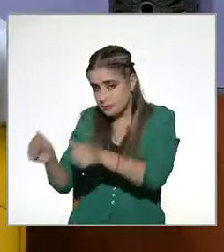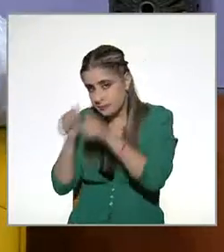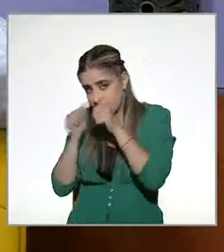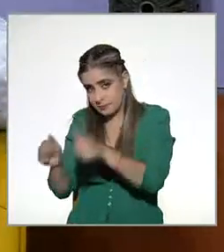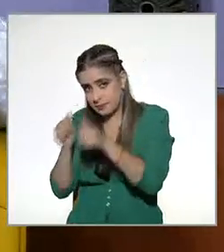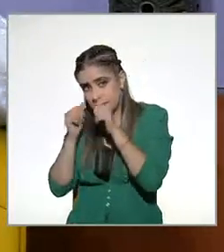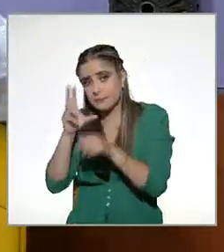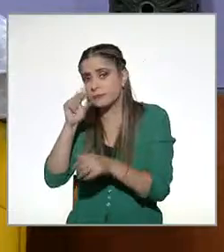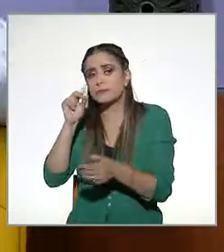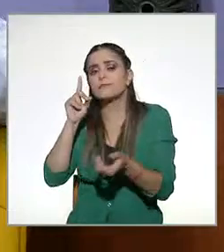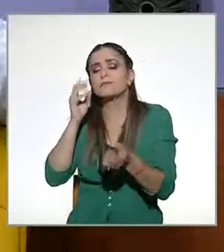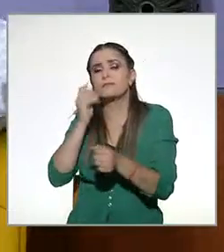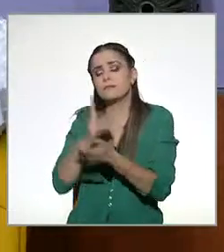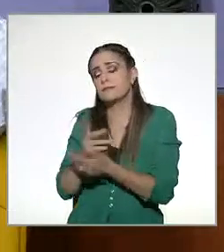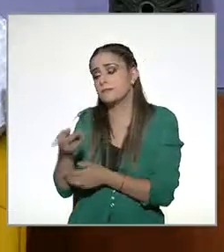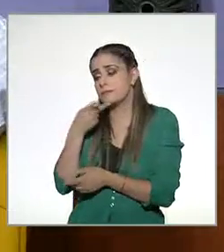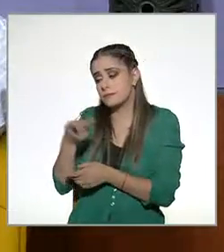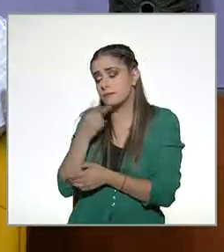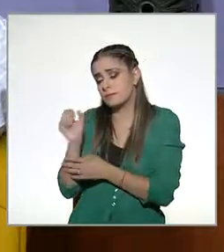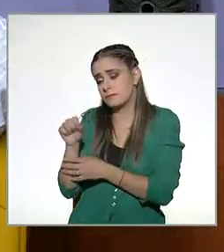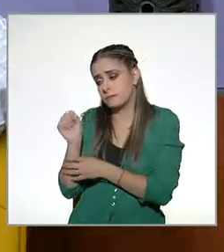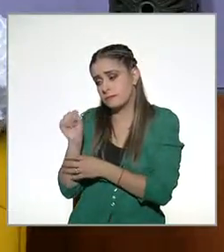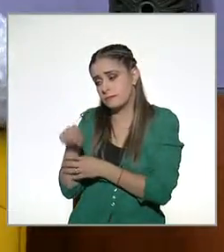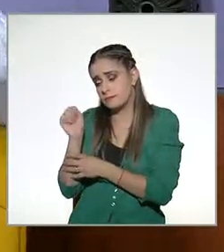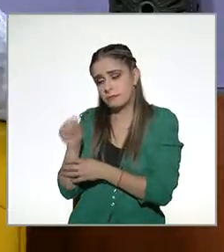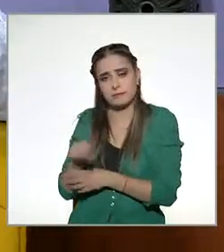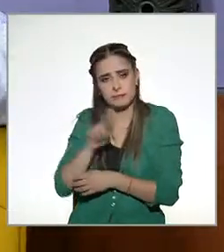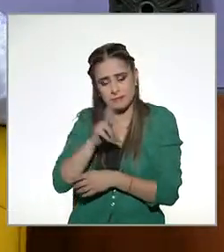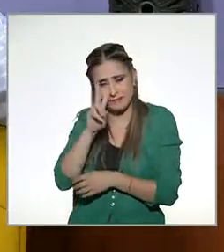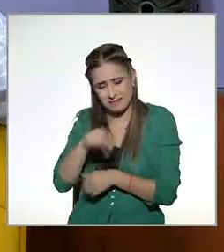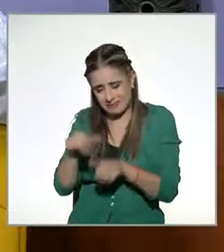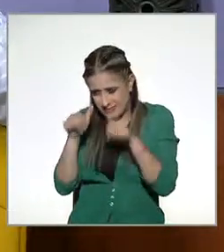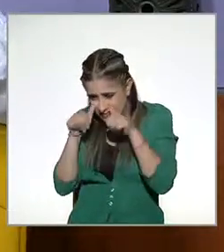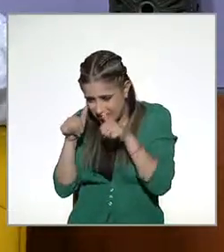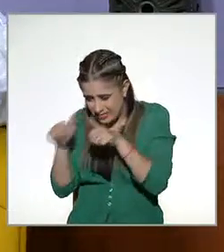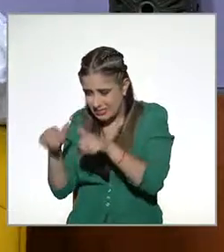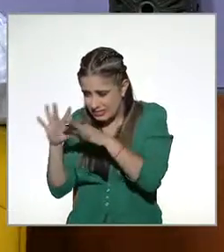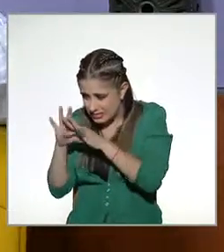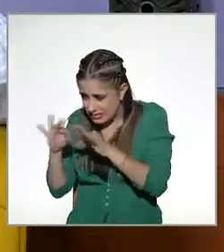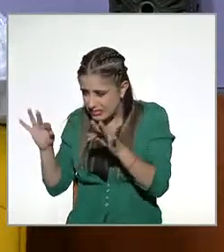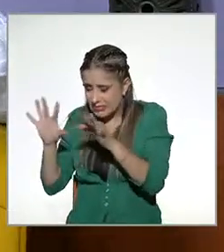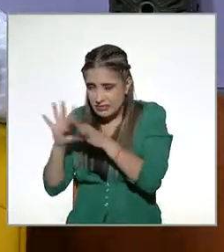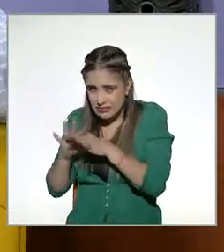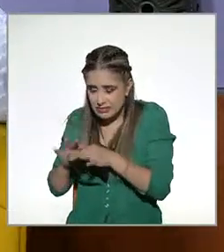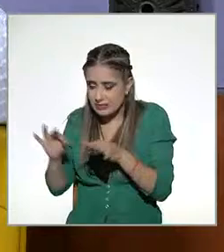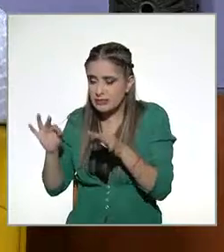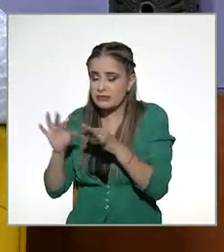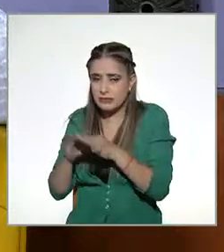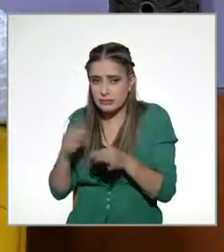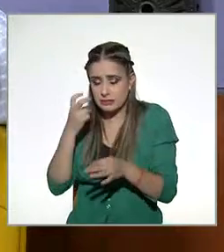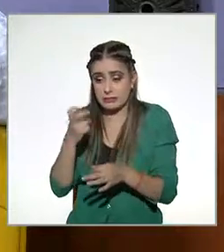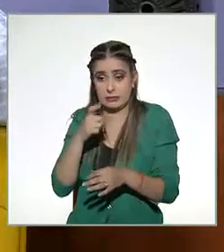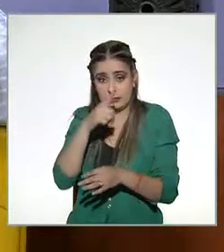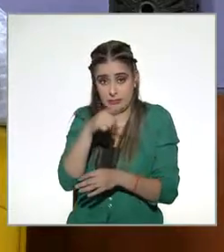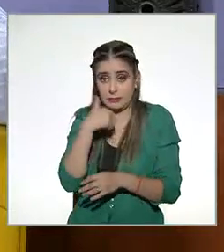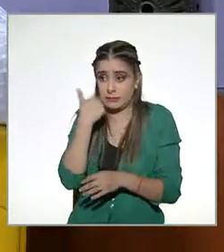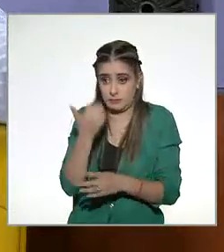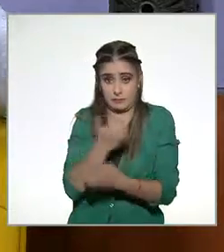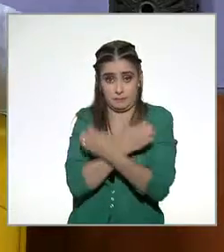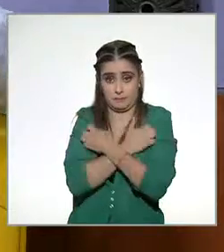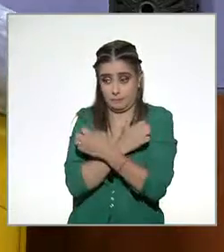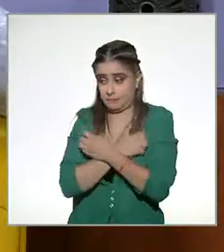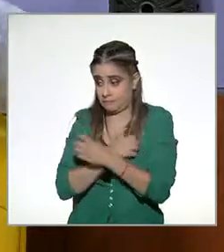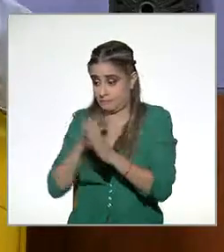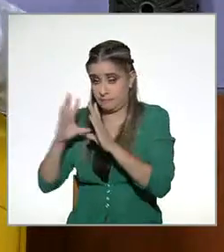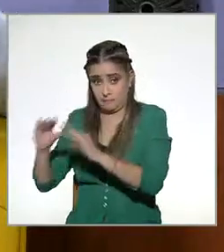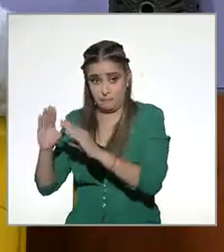que escuchar, ¿no? Escuchar a un hijo. Y esto de también plantearnos partir de la idea de que si se quiere educar, pues